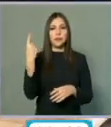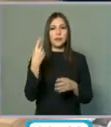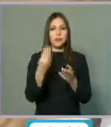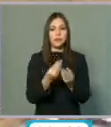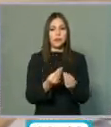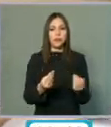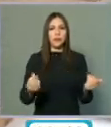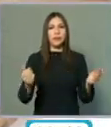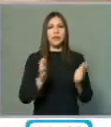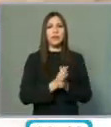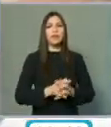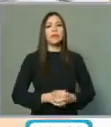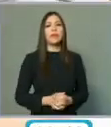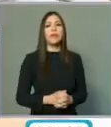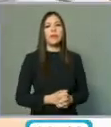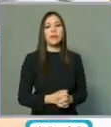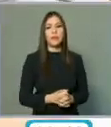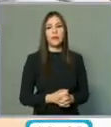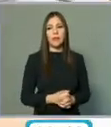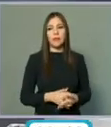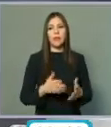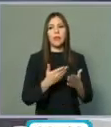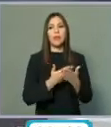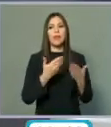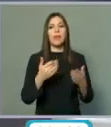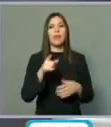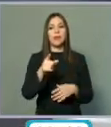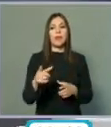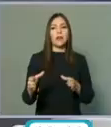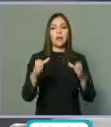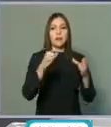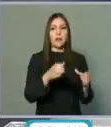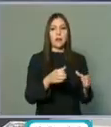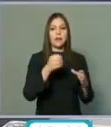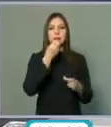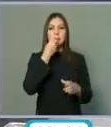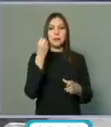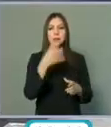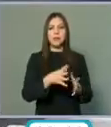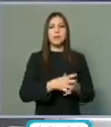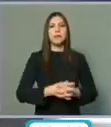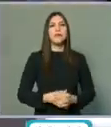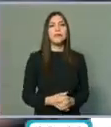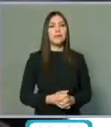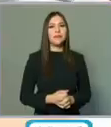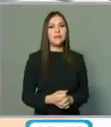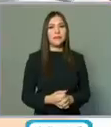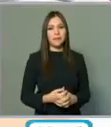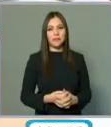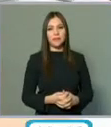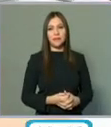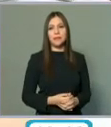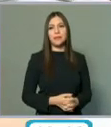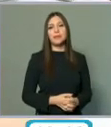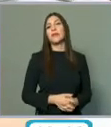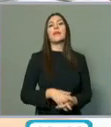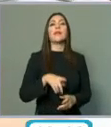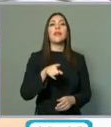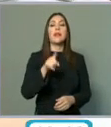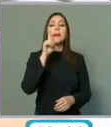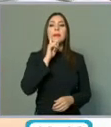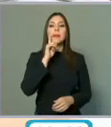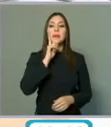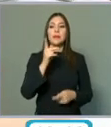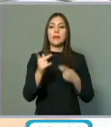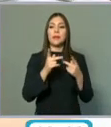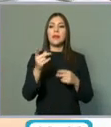¿ok? Muy bien, en lo que Pam está de aquel lado, ¿cómo vamos, Pam? Te quedó excelente, excelente. Vente para acá, compañera, ¿ok? En lo que Pam está de